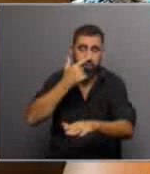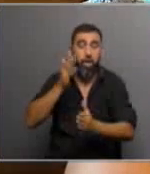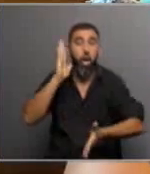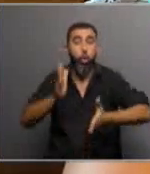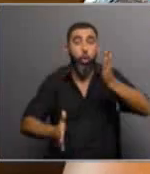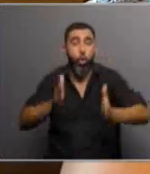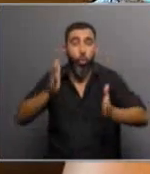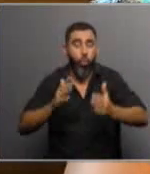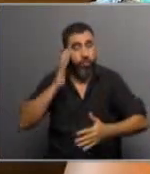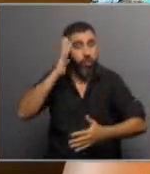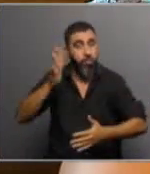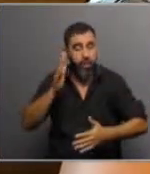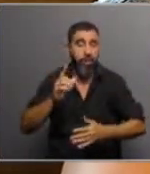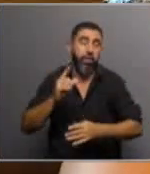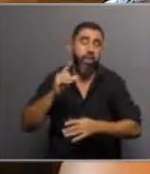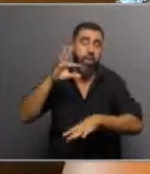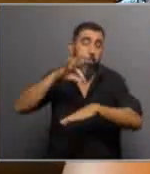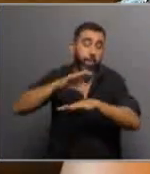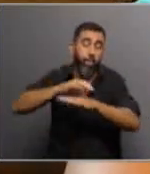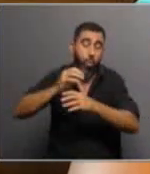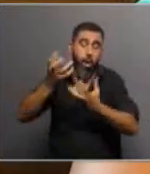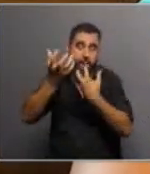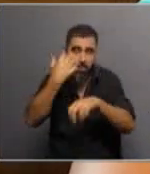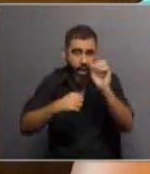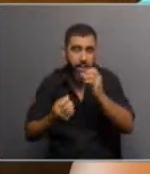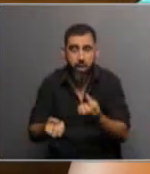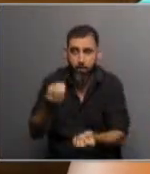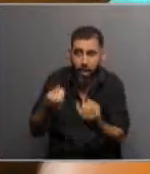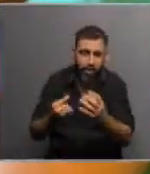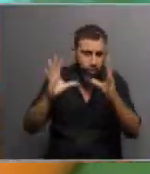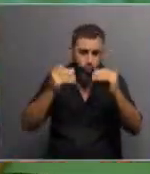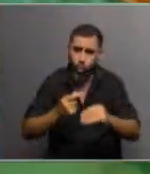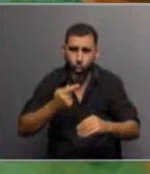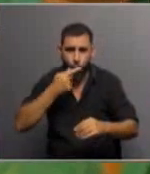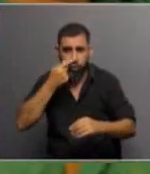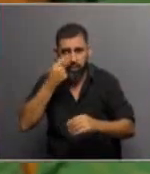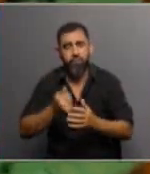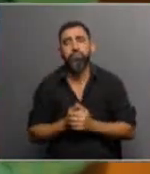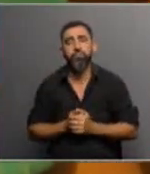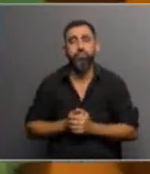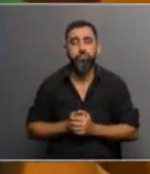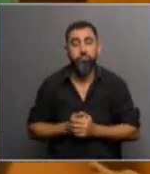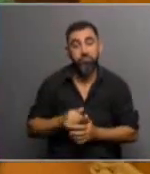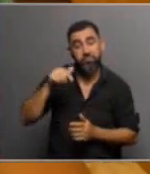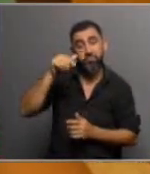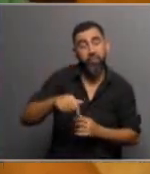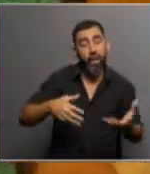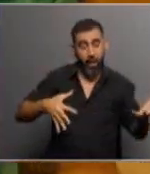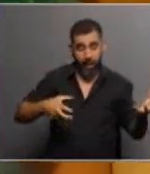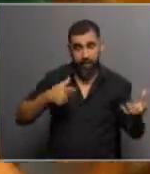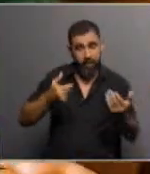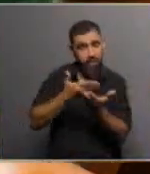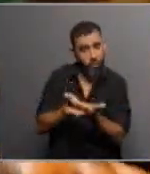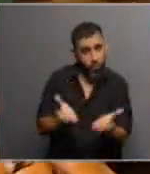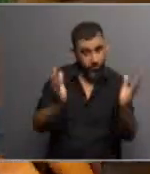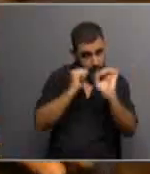imagínate veterinaria plantas como decía es una cantidad de temas más para ir cerrando tenemos acá la guitarra que mostrar